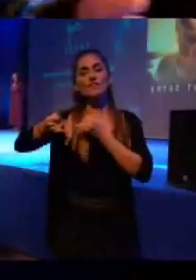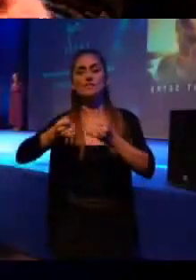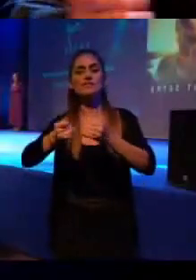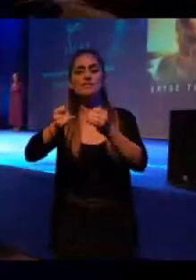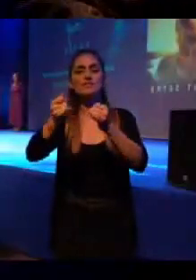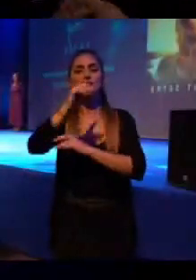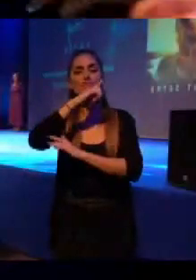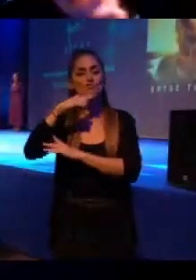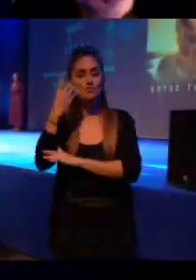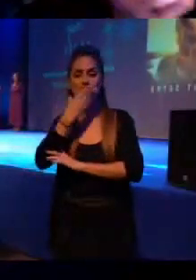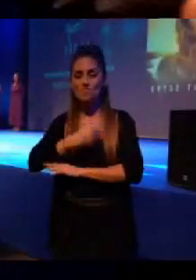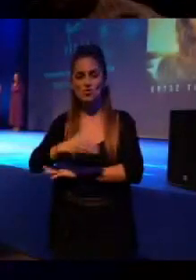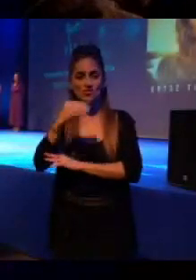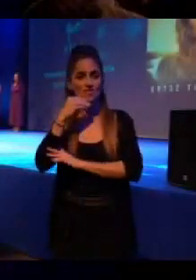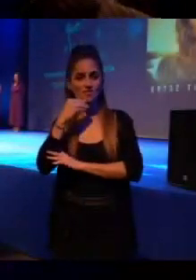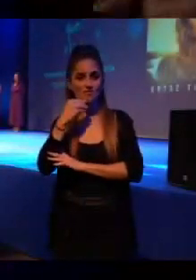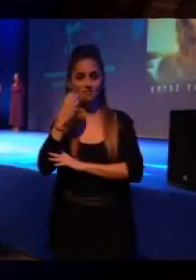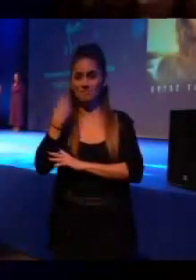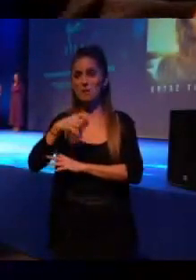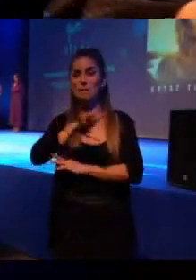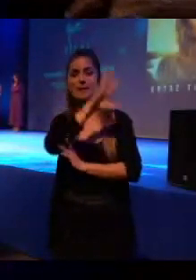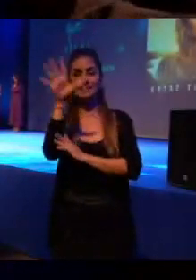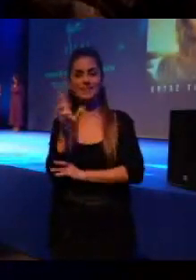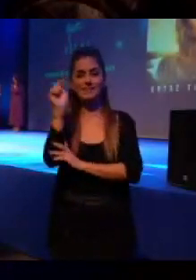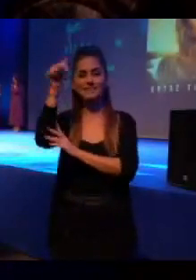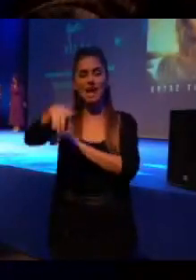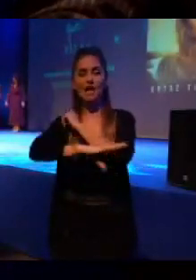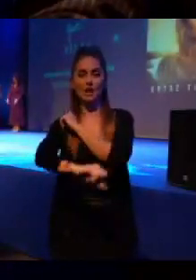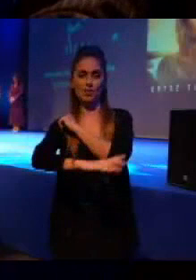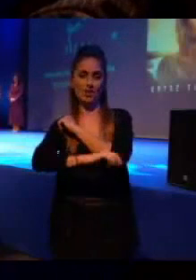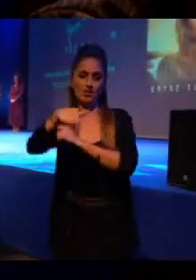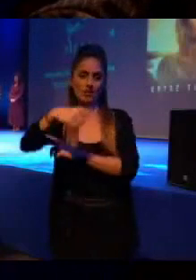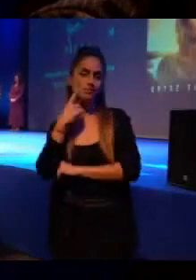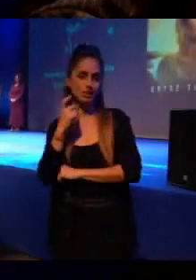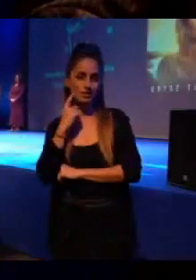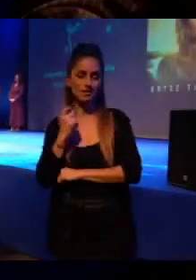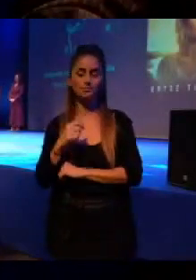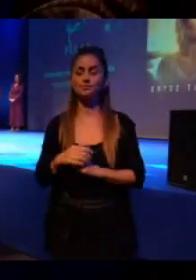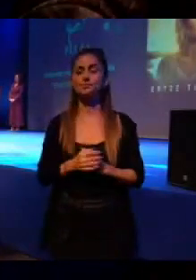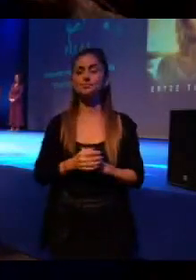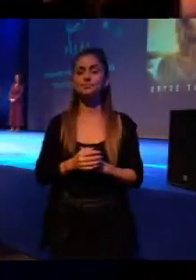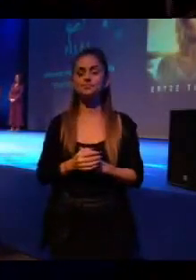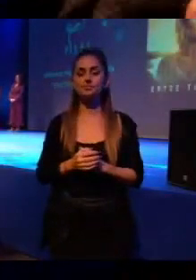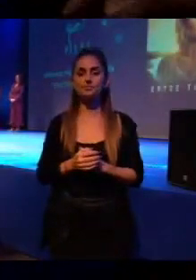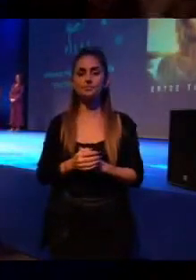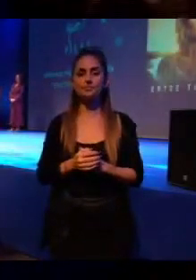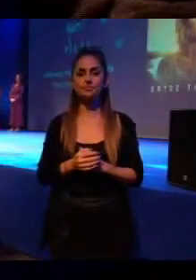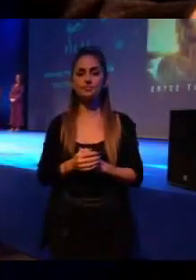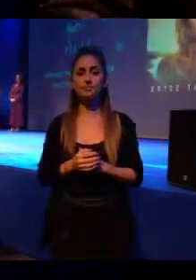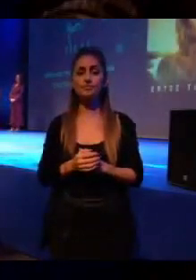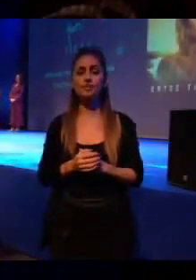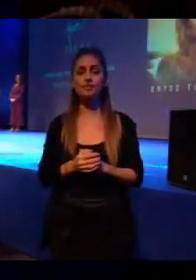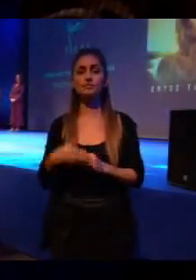y después este paisaje excepcional que es Almadraba, el Cabo de Gata y Almería, ¿no? Quien ha escogido a todos